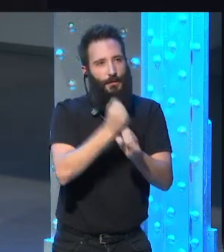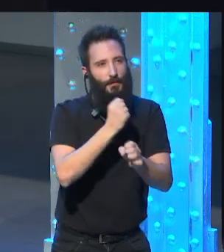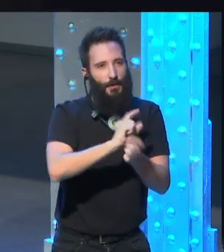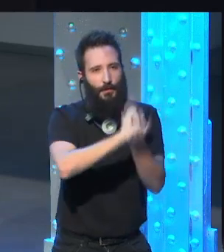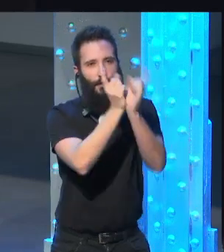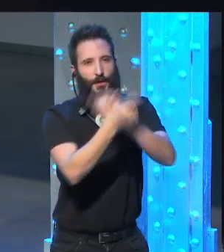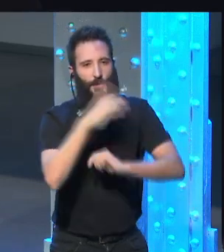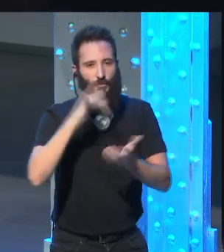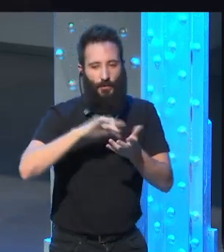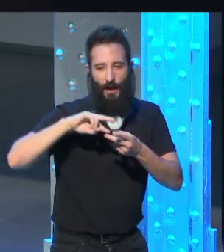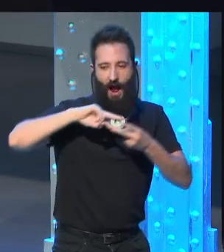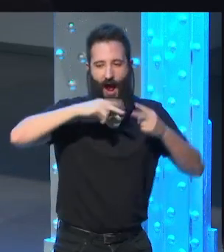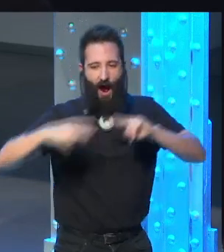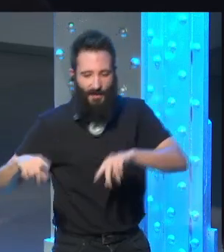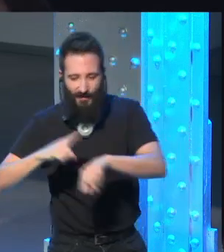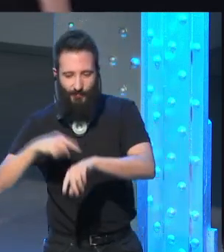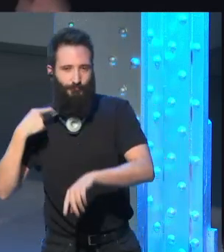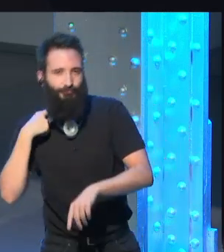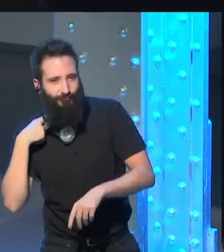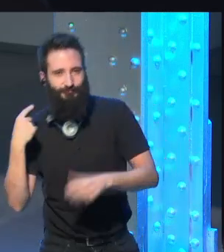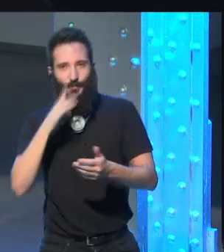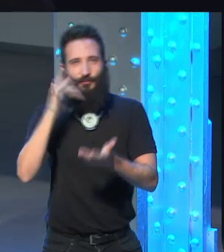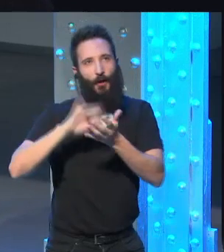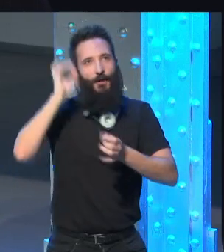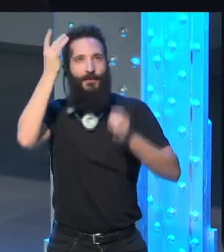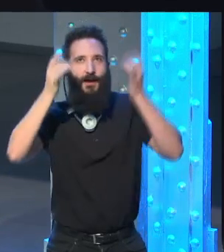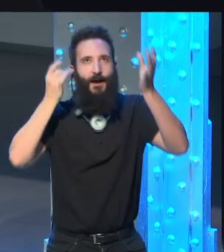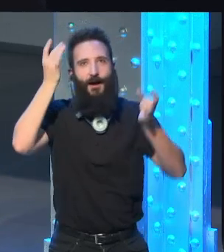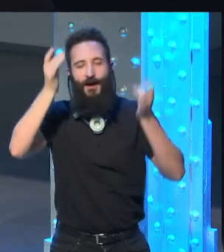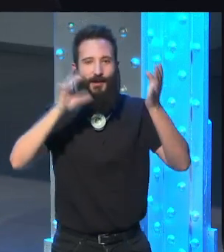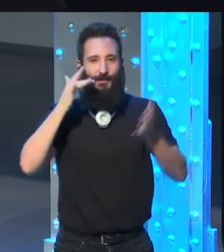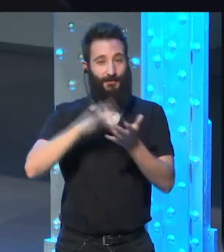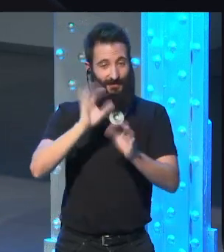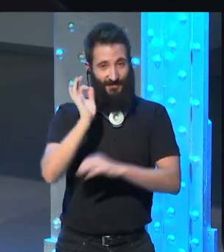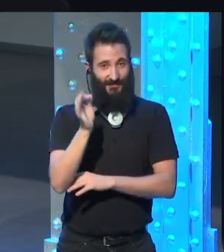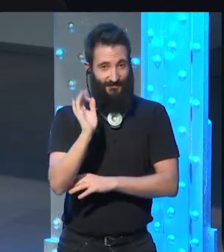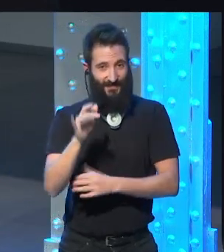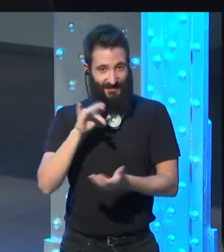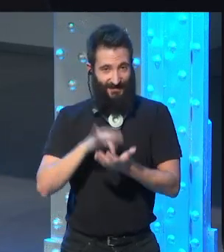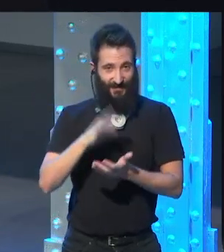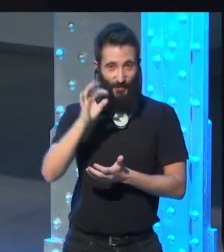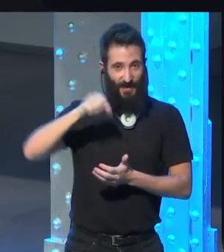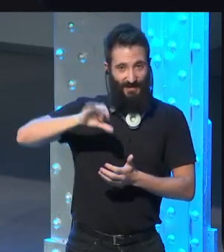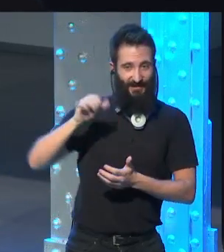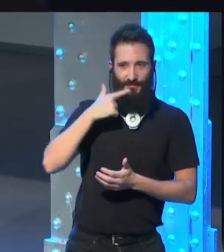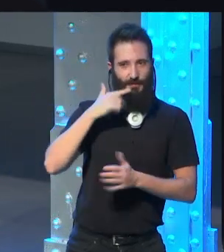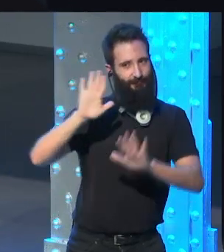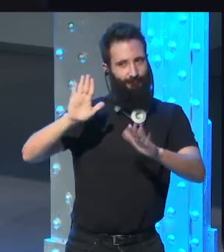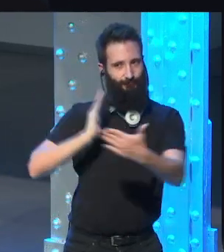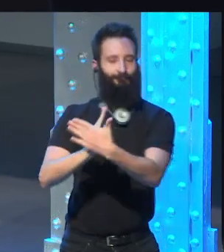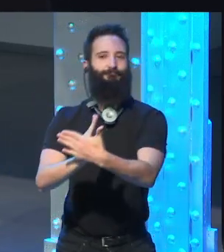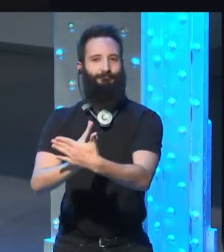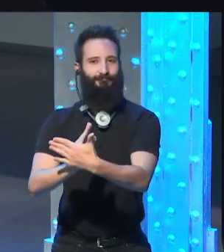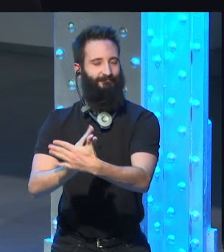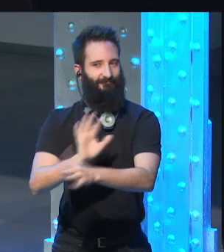sacar el ADN del tiempo perdido, yo qué sé qué, ¿sabes? Nuevas ideas, como... Y la verdad que tú me pusiste en raya ahí